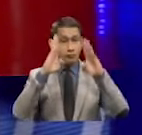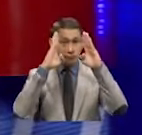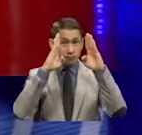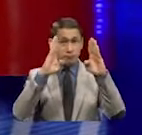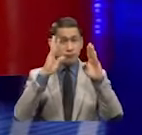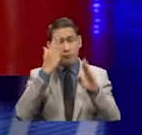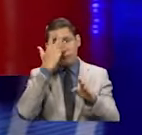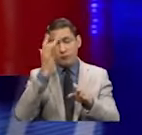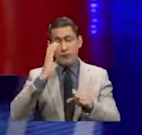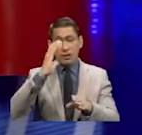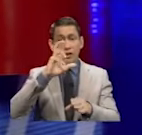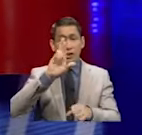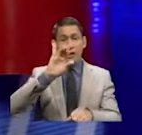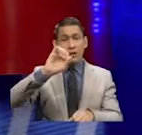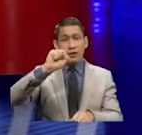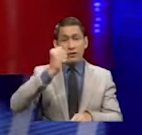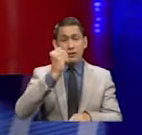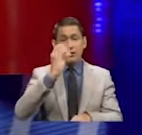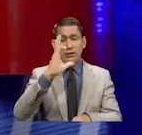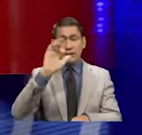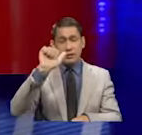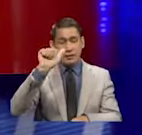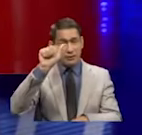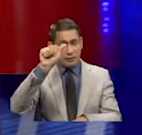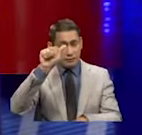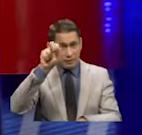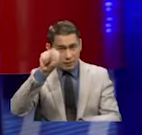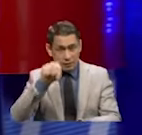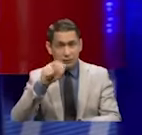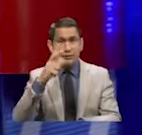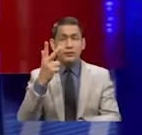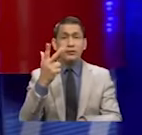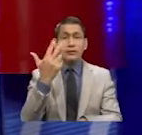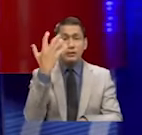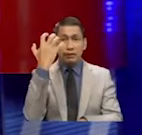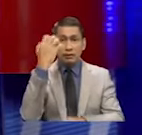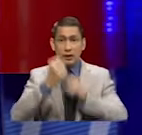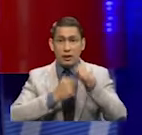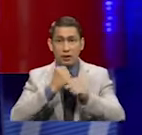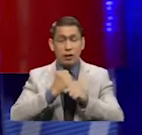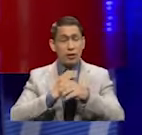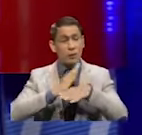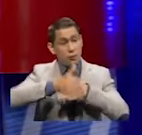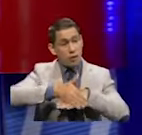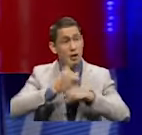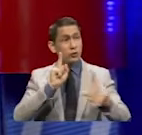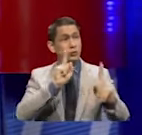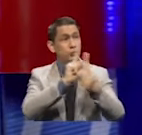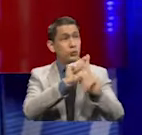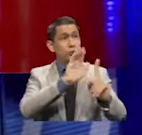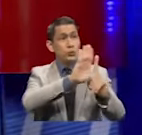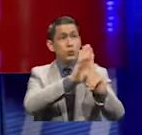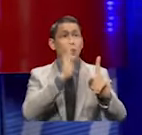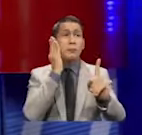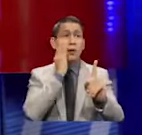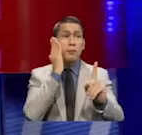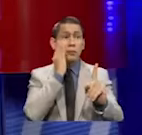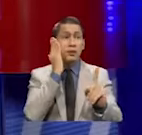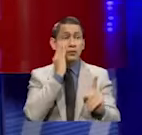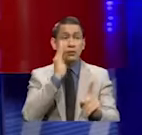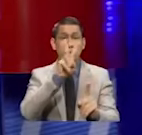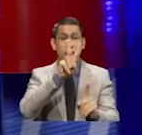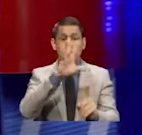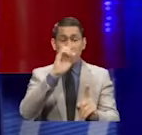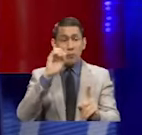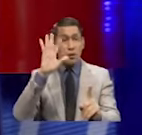porque Cristian, les vamos a contar justamente la historia de él. Luego de 15 años, se reencontró con su madre. En el año